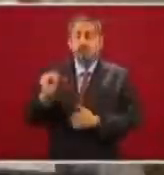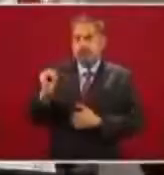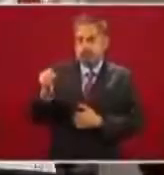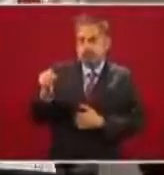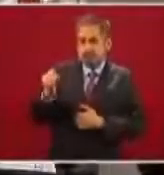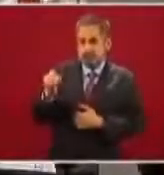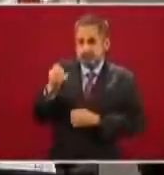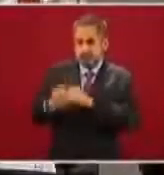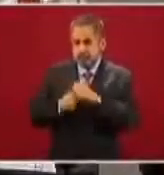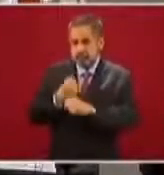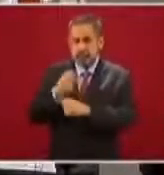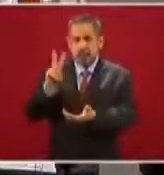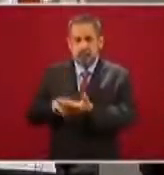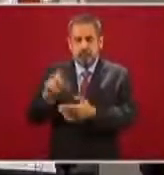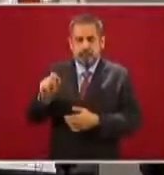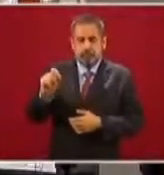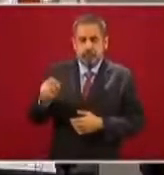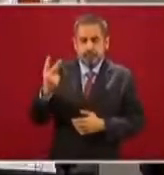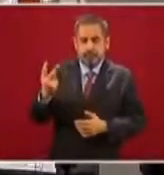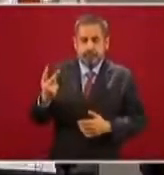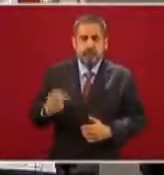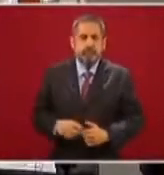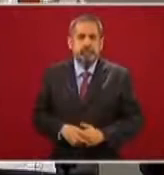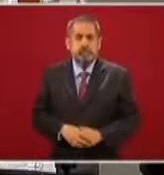año 2022.